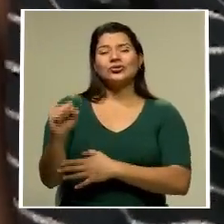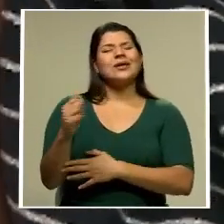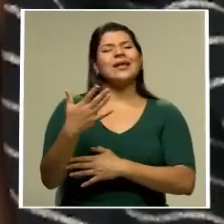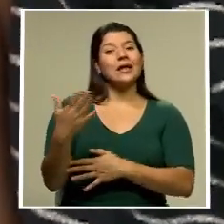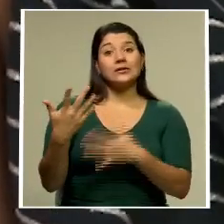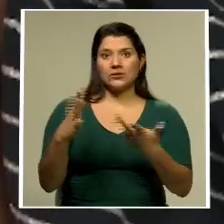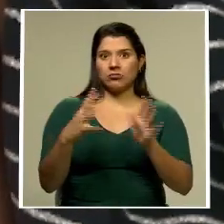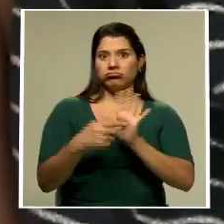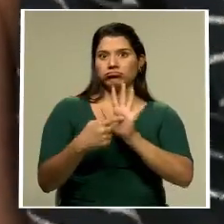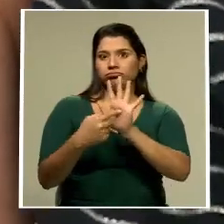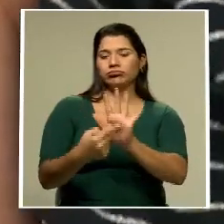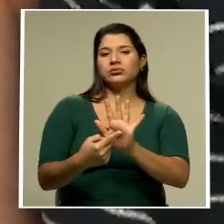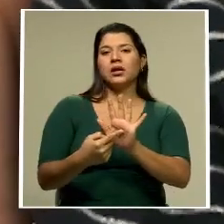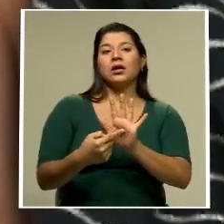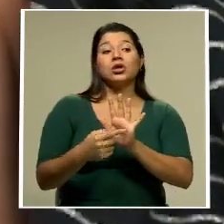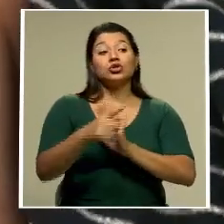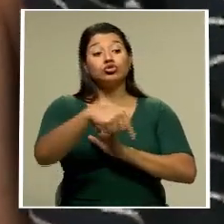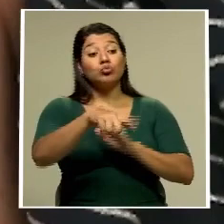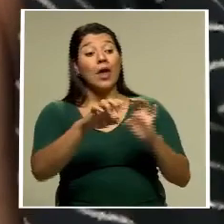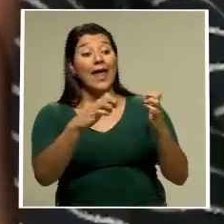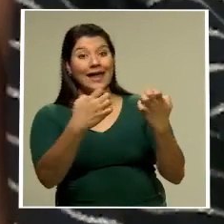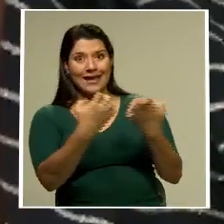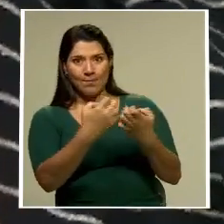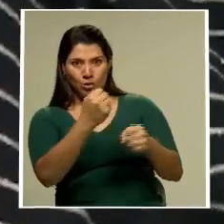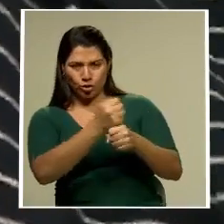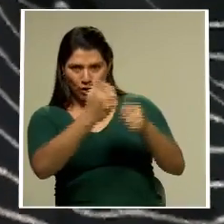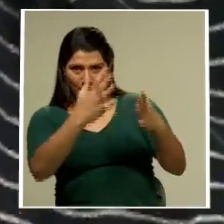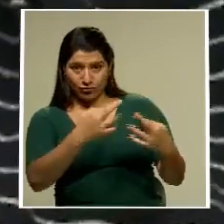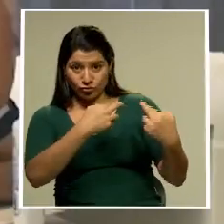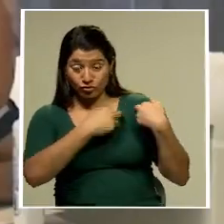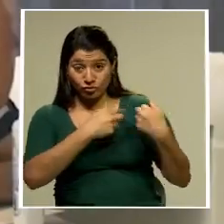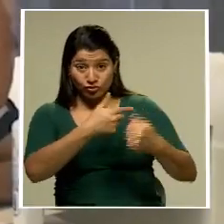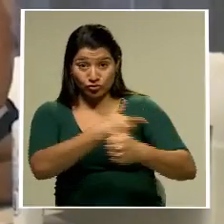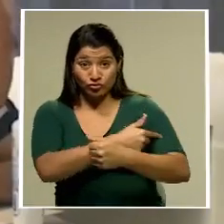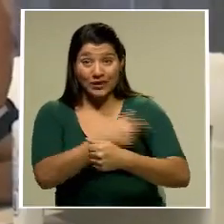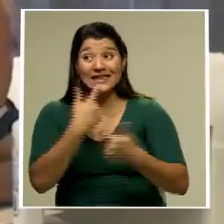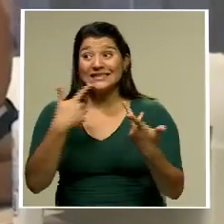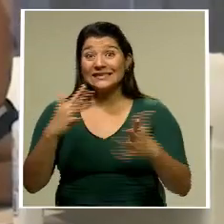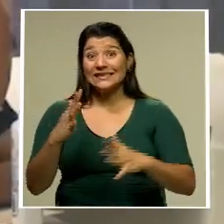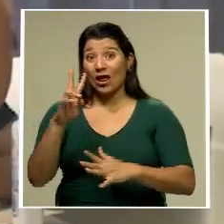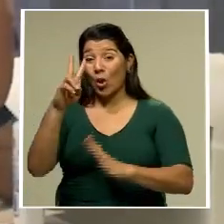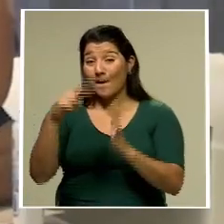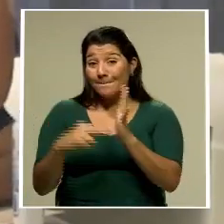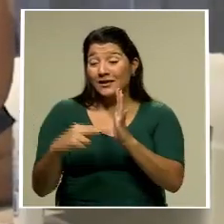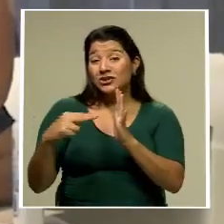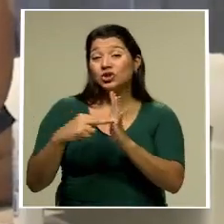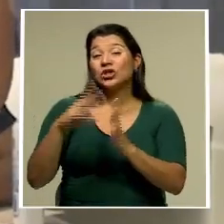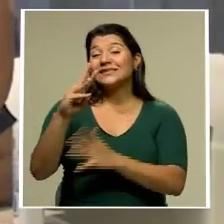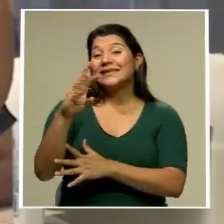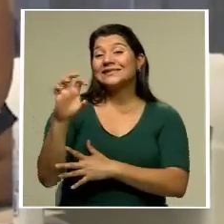Social dio a conocer que sus equipos vacunadores registran la aplicación de